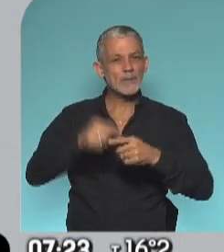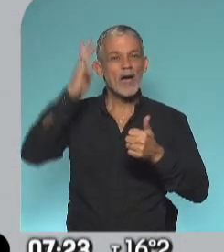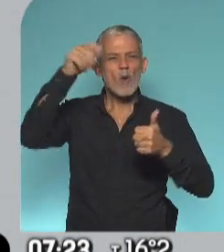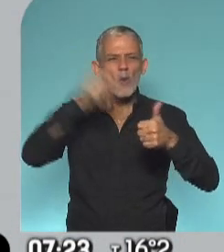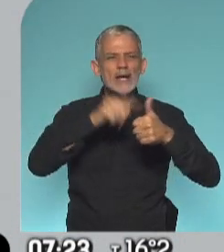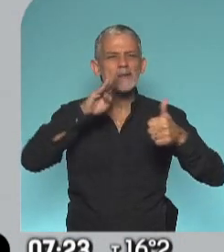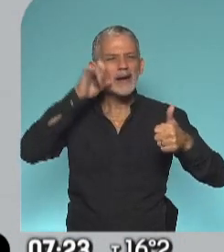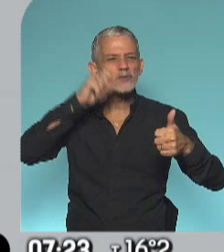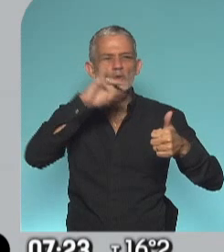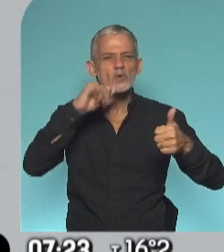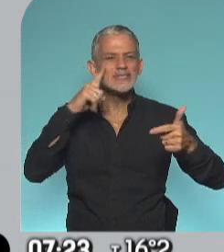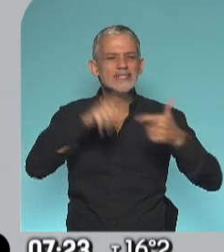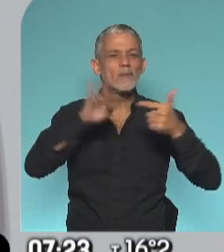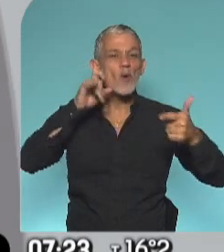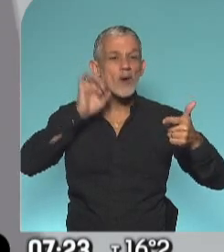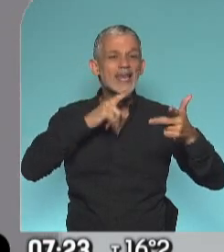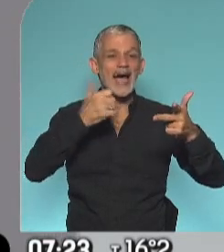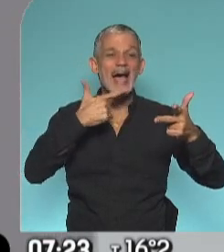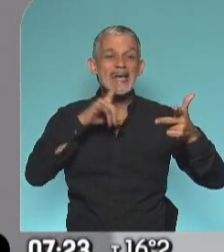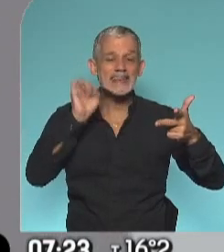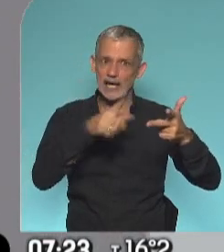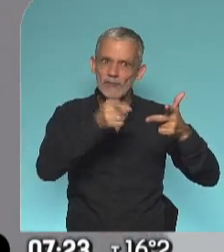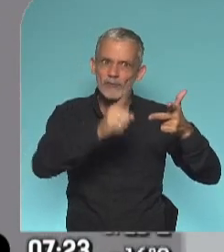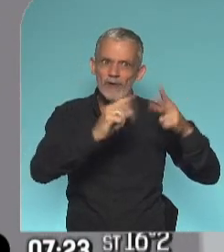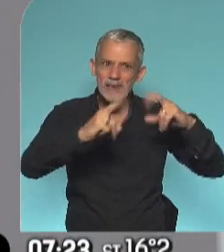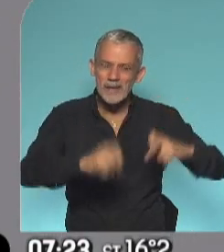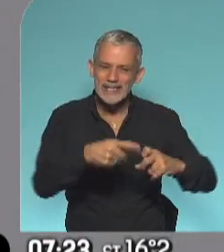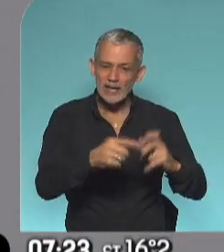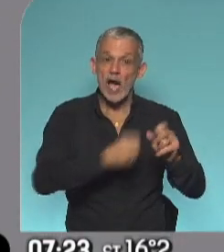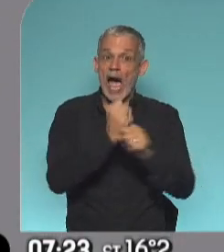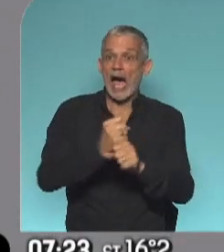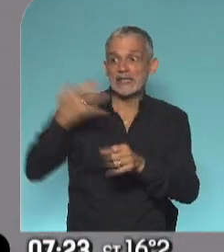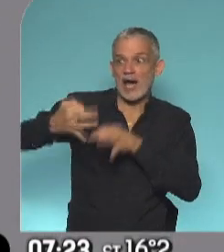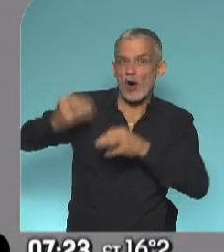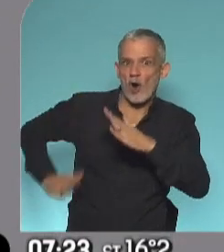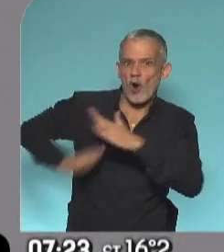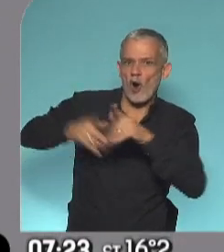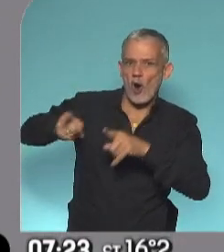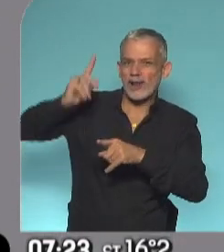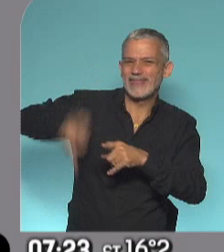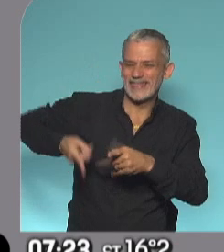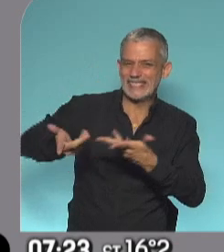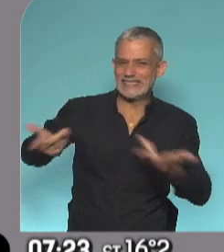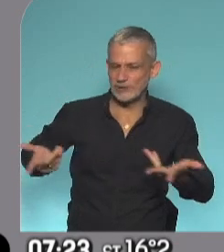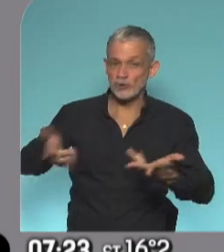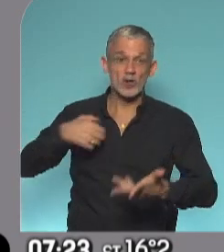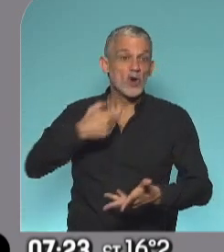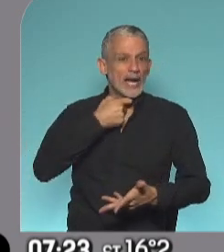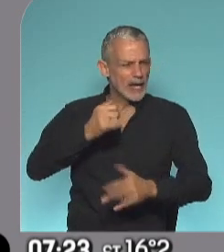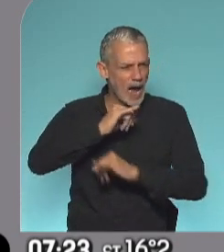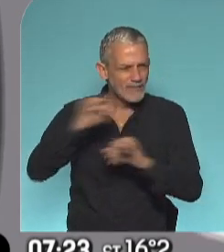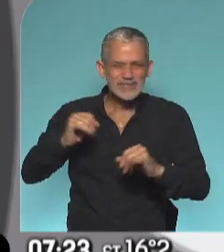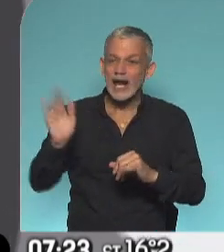Bertuzzi, Bruglia y Castelli seguirán al frente de las causas que tramitan hasta tanto la Corte Suprema defina su destino. Quiero destacar a